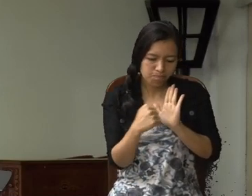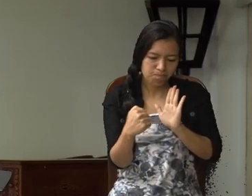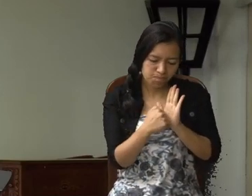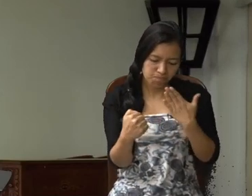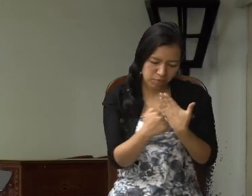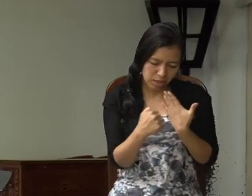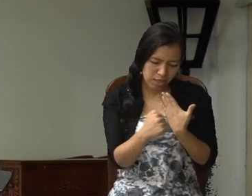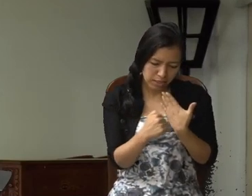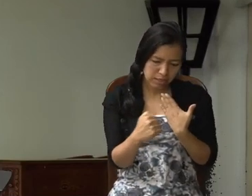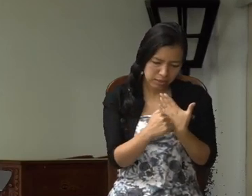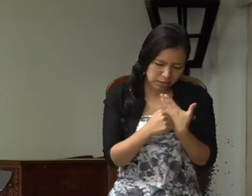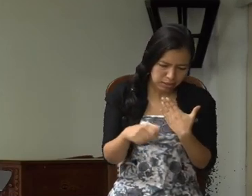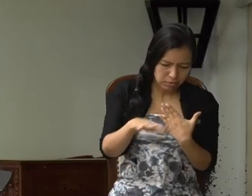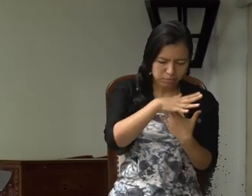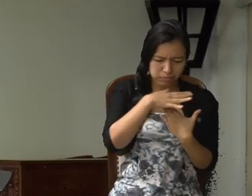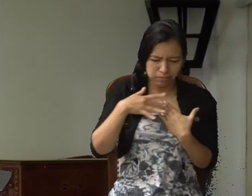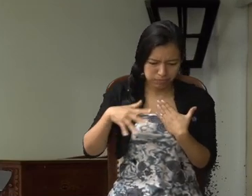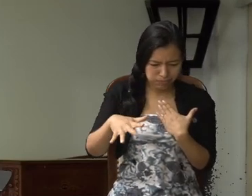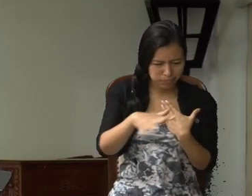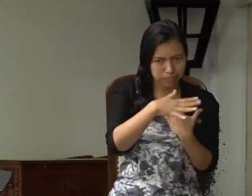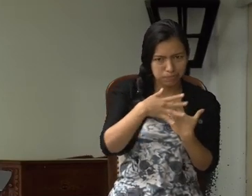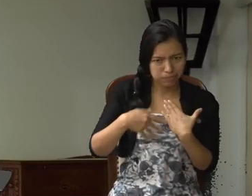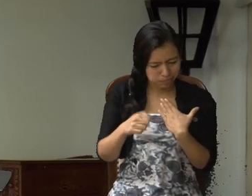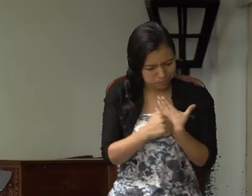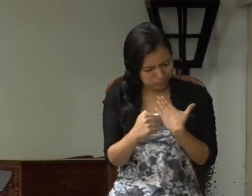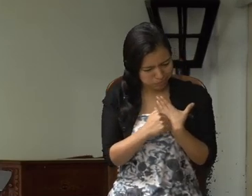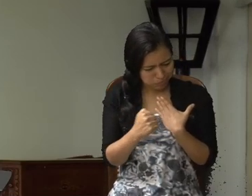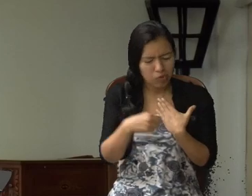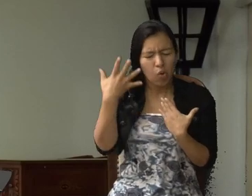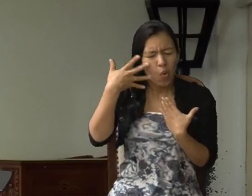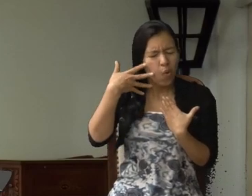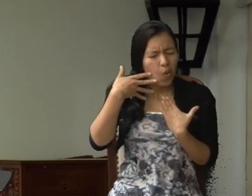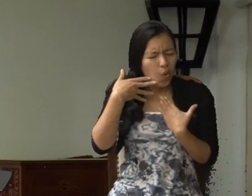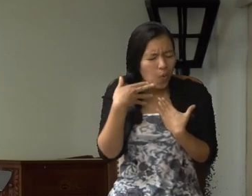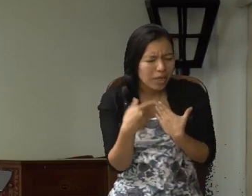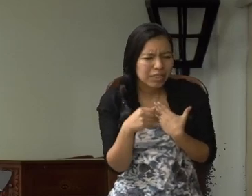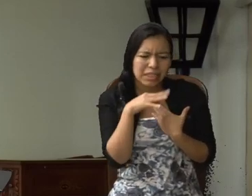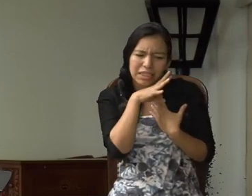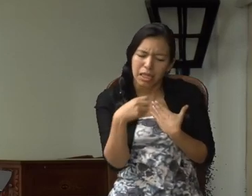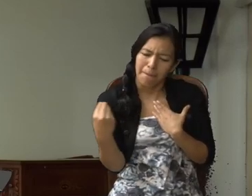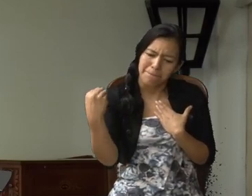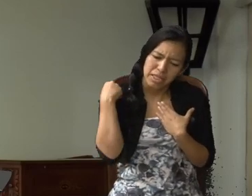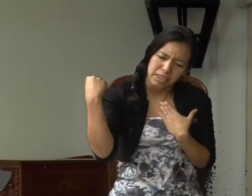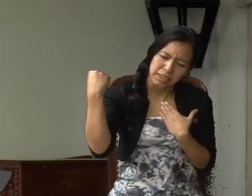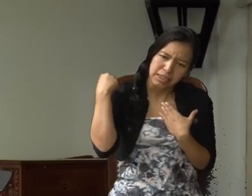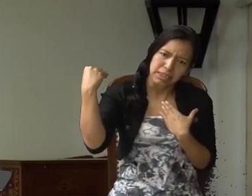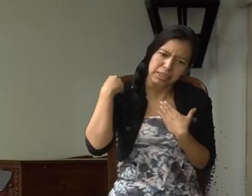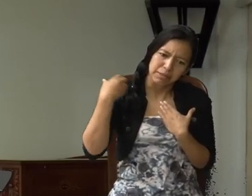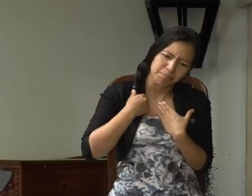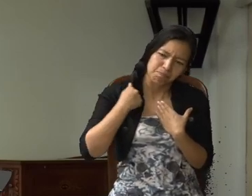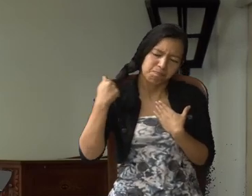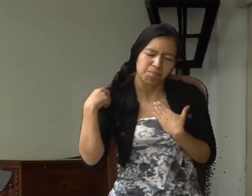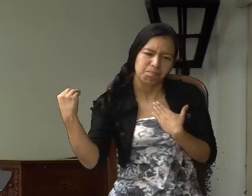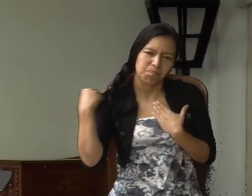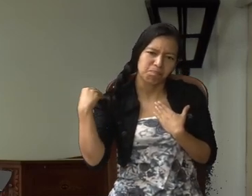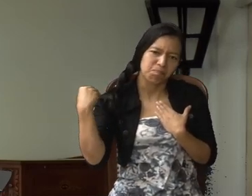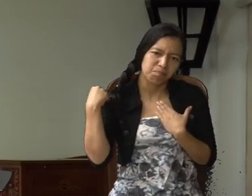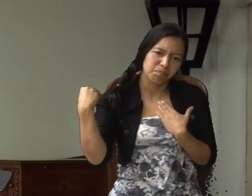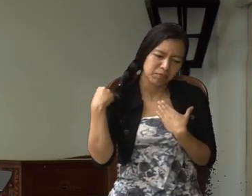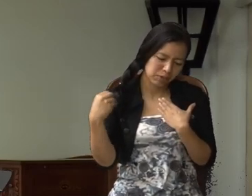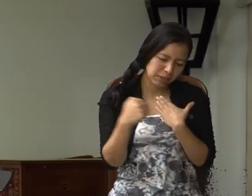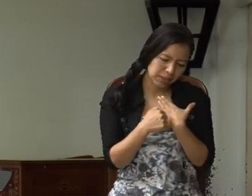sigue temblando y a diario, con gemidos indecibles, sigue llamándonos para que abramos las Sagradas Escrituras y nos encontremos